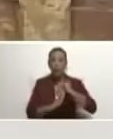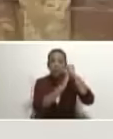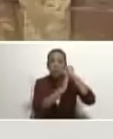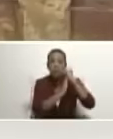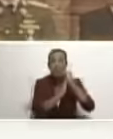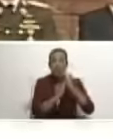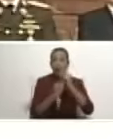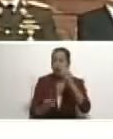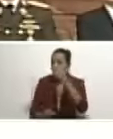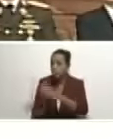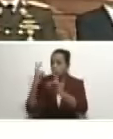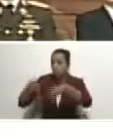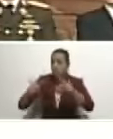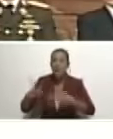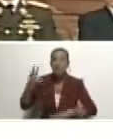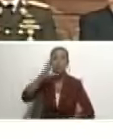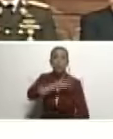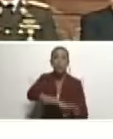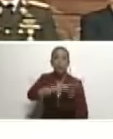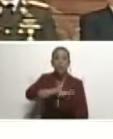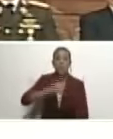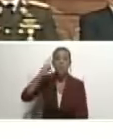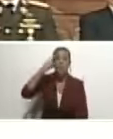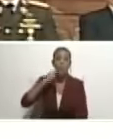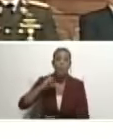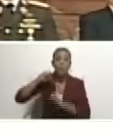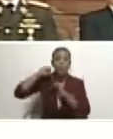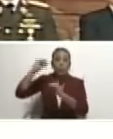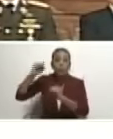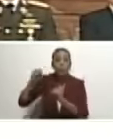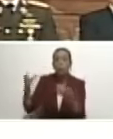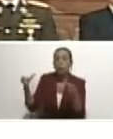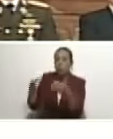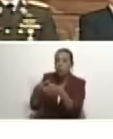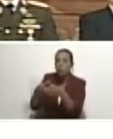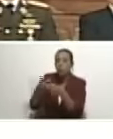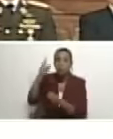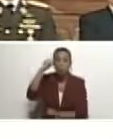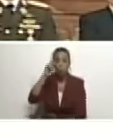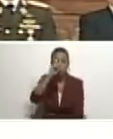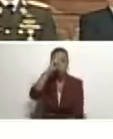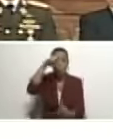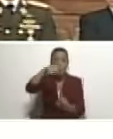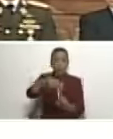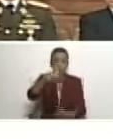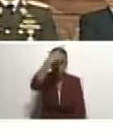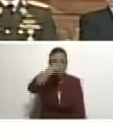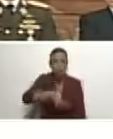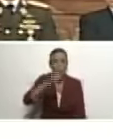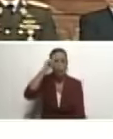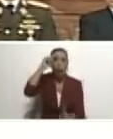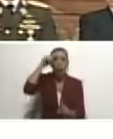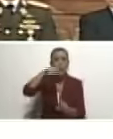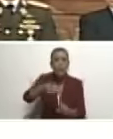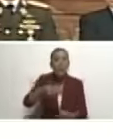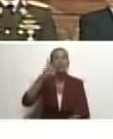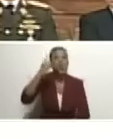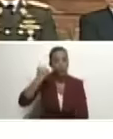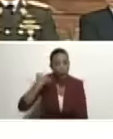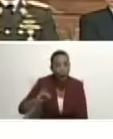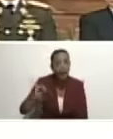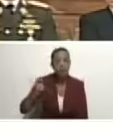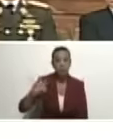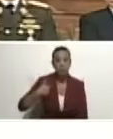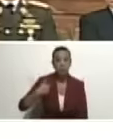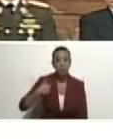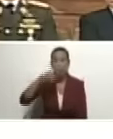que enarbolamos el socialismo bolivariano, he tenido un objetivo, lo tengo, y